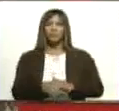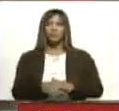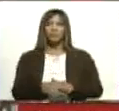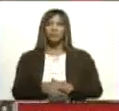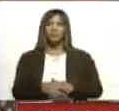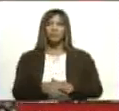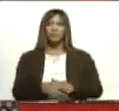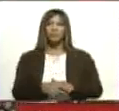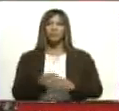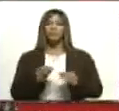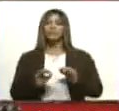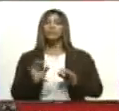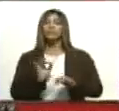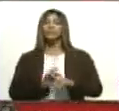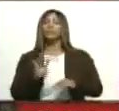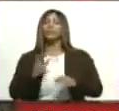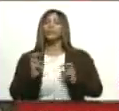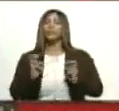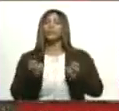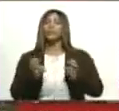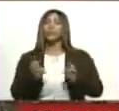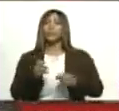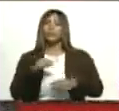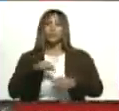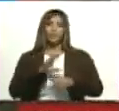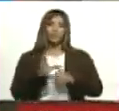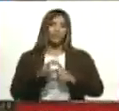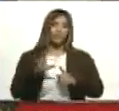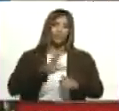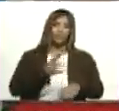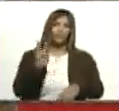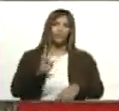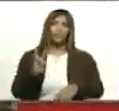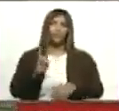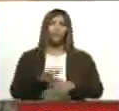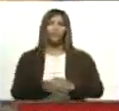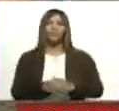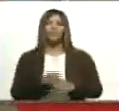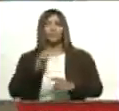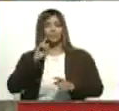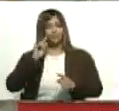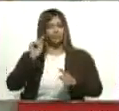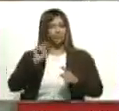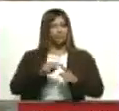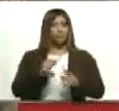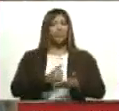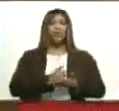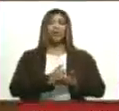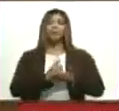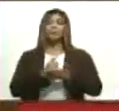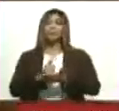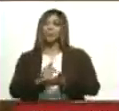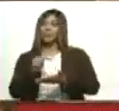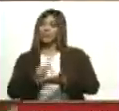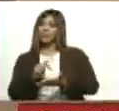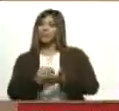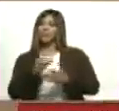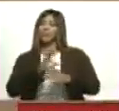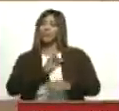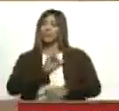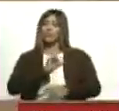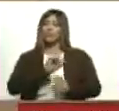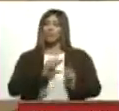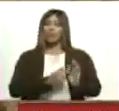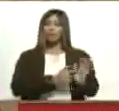varios años tocando nuestros temas y aferrados a llevar nuestra identidad a todo